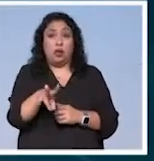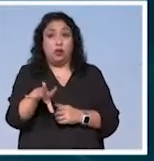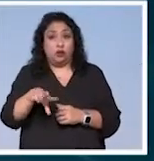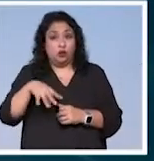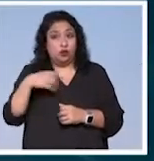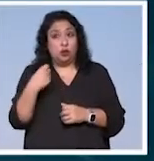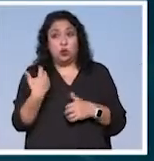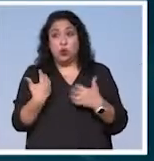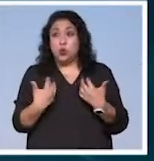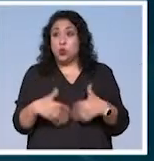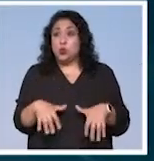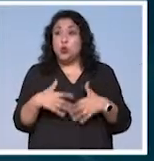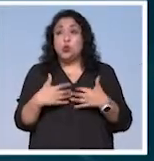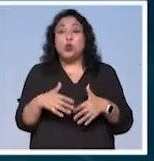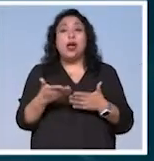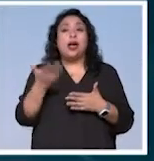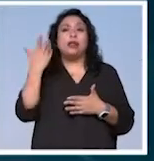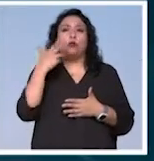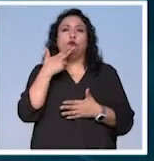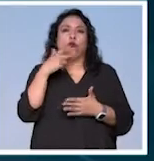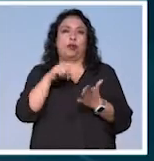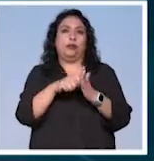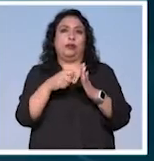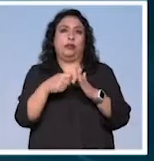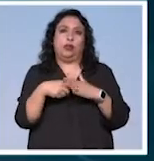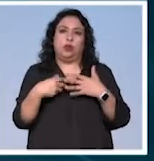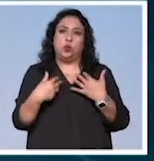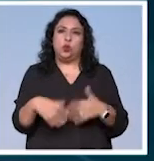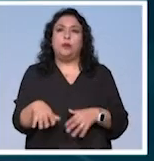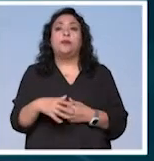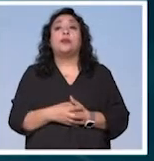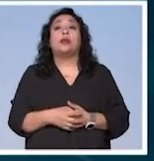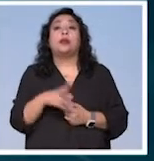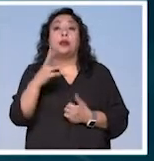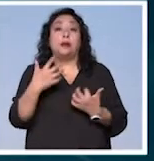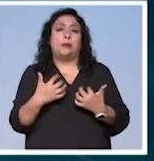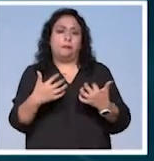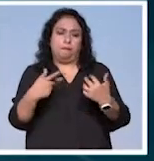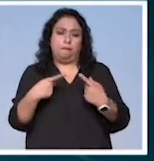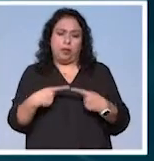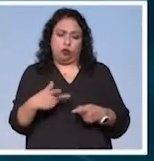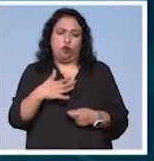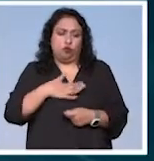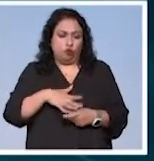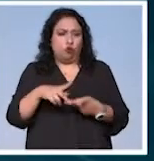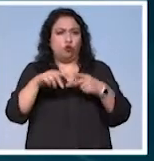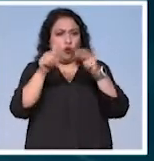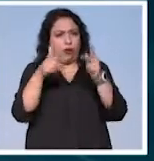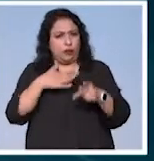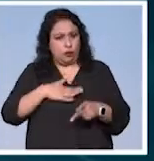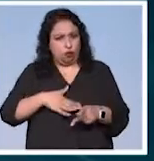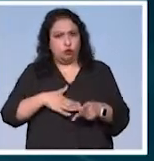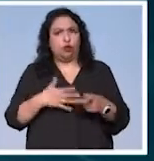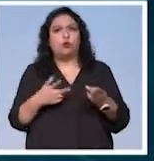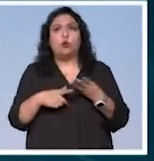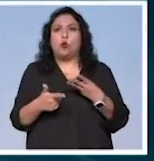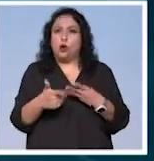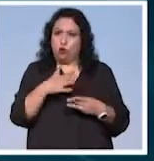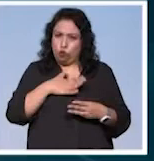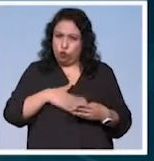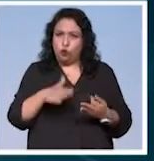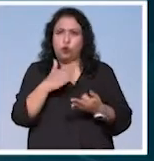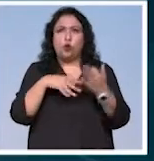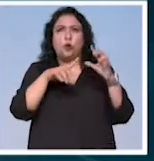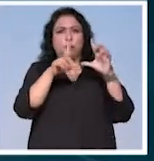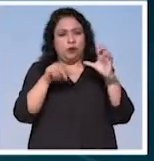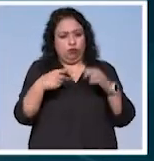esfuerzo enorme que hacían los técnicos. Lo merece el público, lo merecen los artistas, lo merece Guanajuato y todo el país,